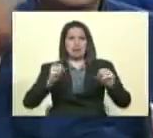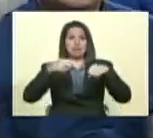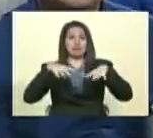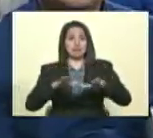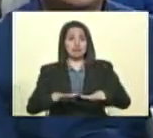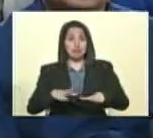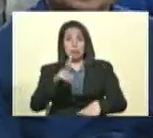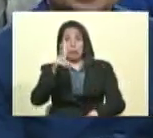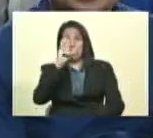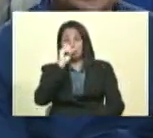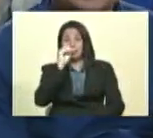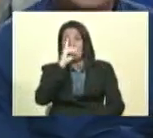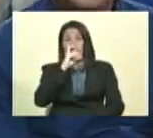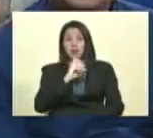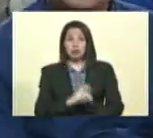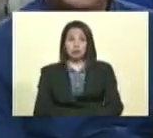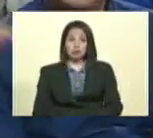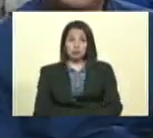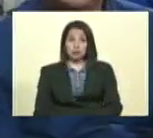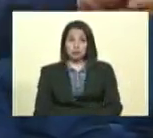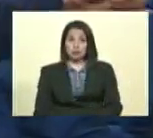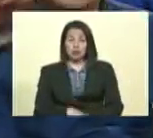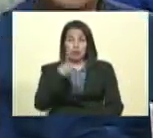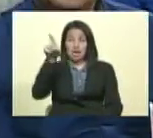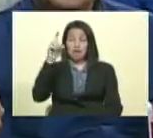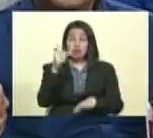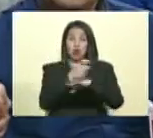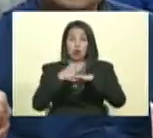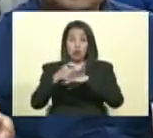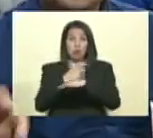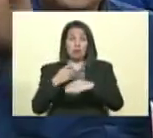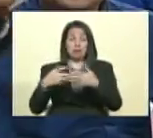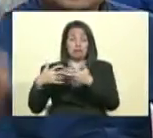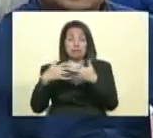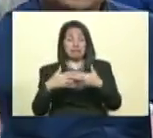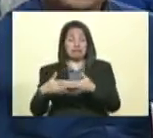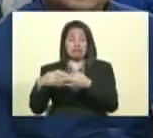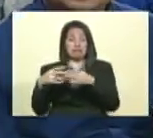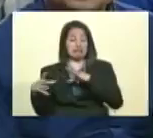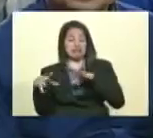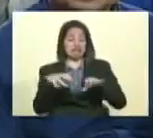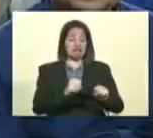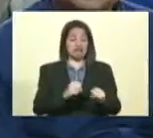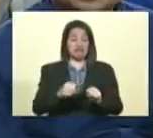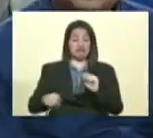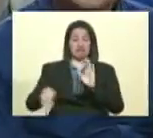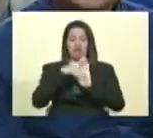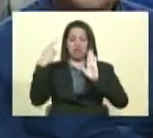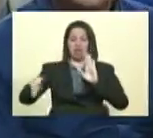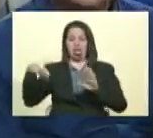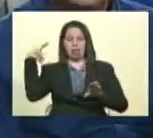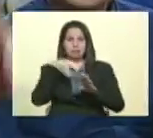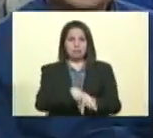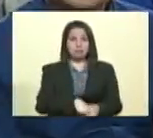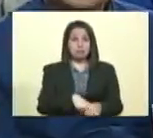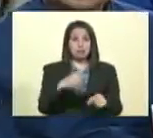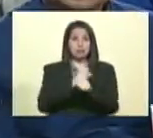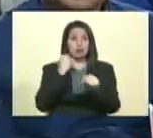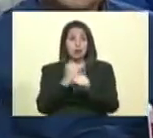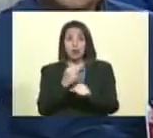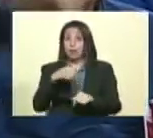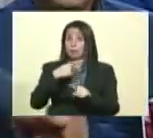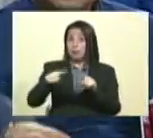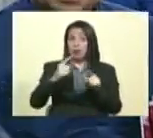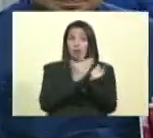por 20 años. Mientras en esos gobiernos neoliberales se cercenan los derechos de los trabajadores, en revolución se